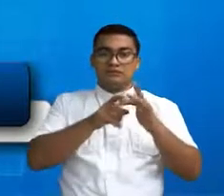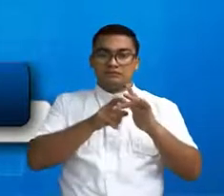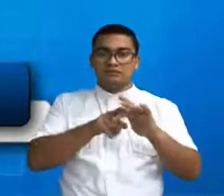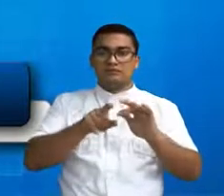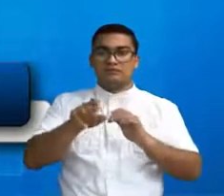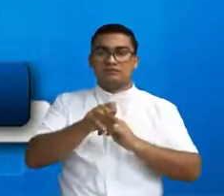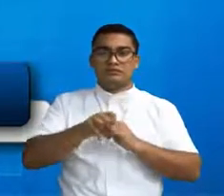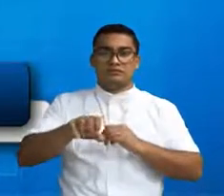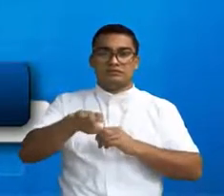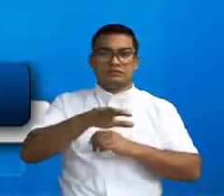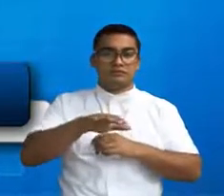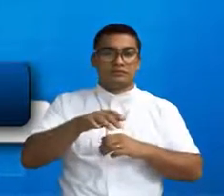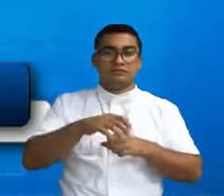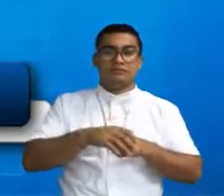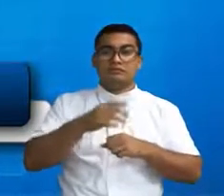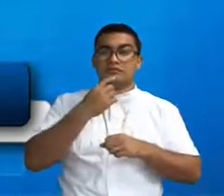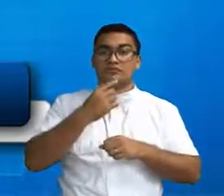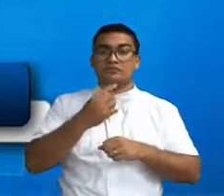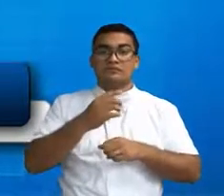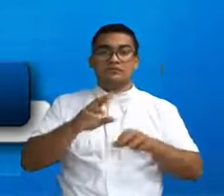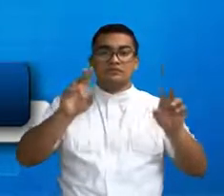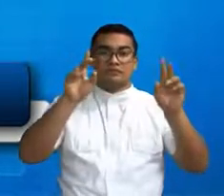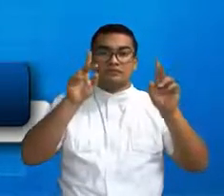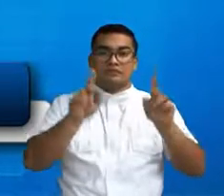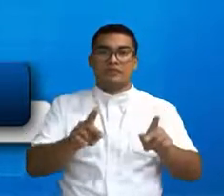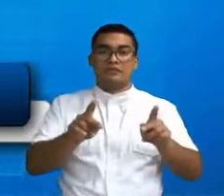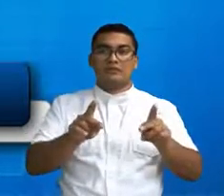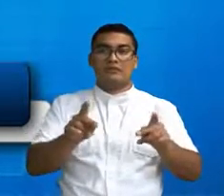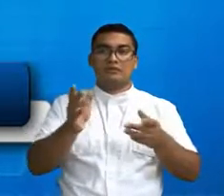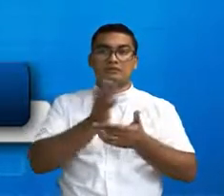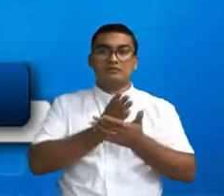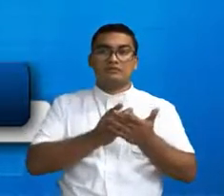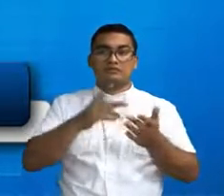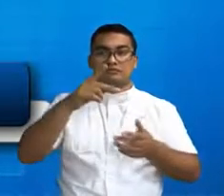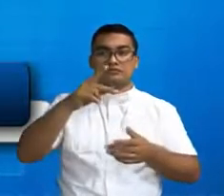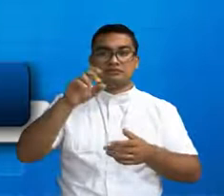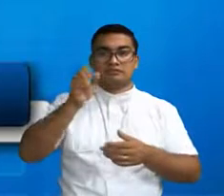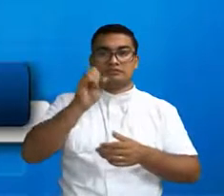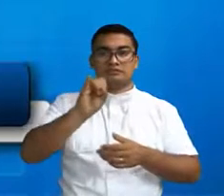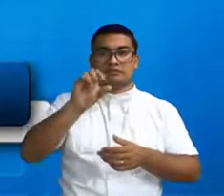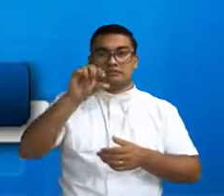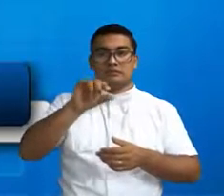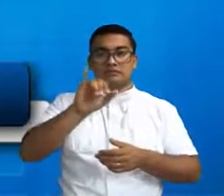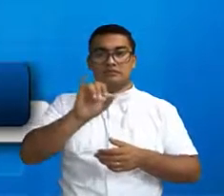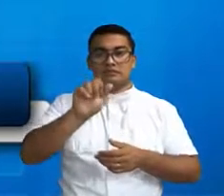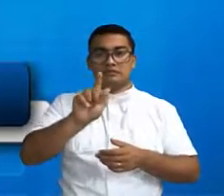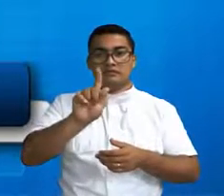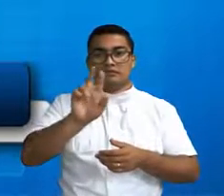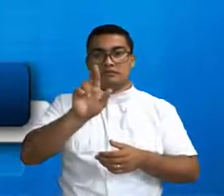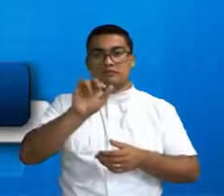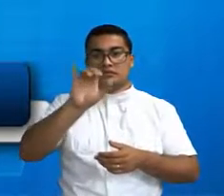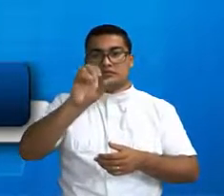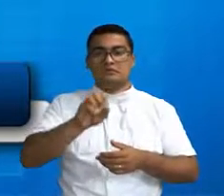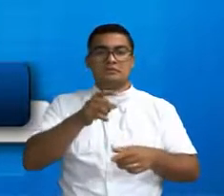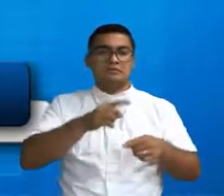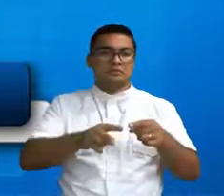que acá aborda lo que son las personas ya con un factor psiquiátrico bastante alto, que también es